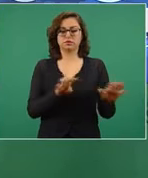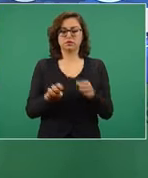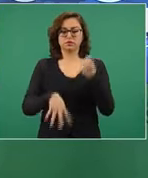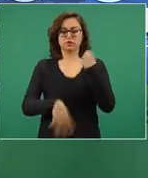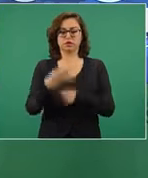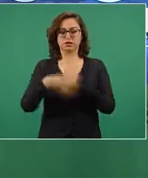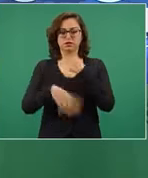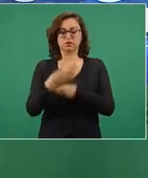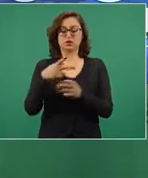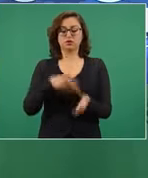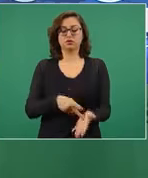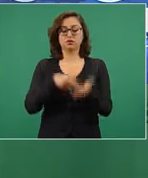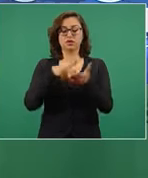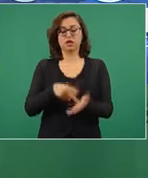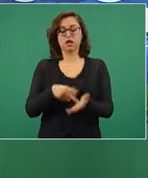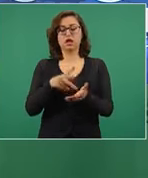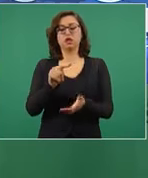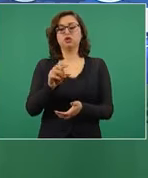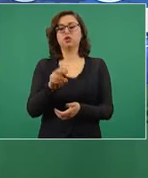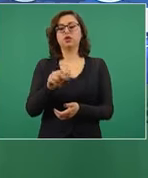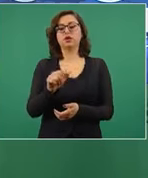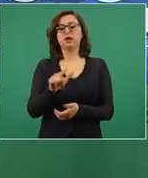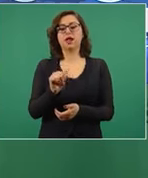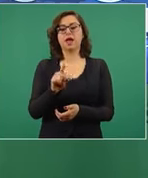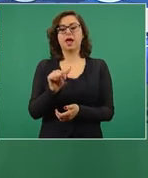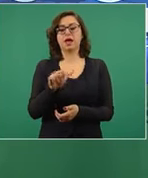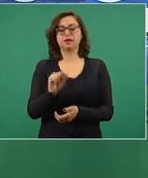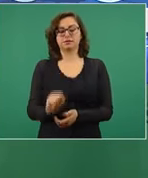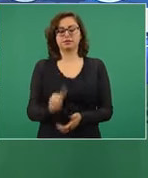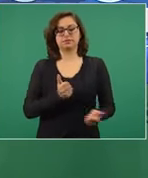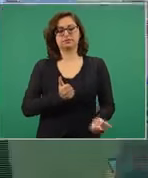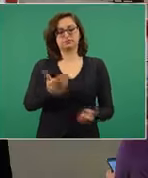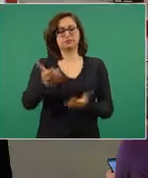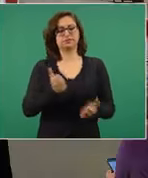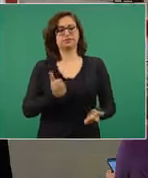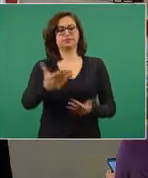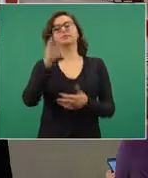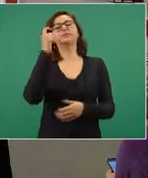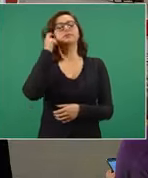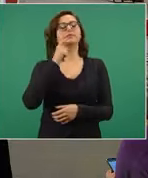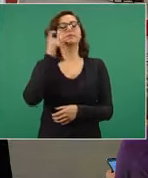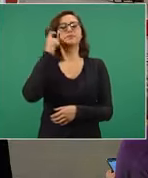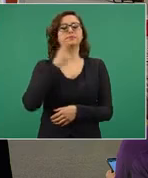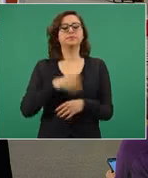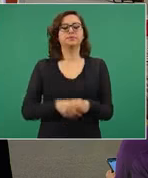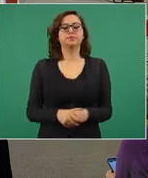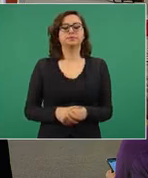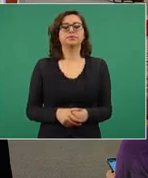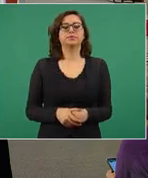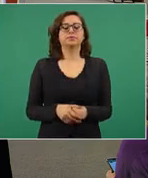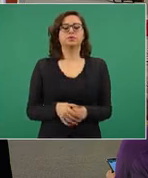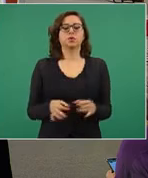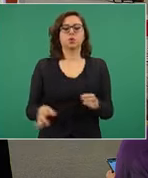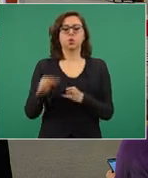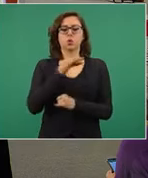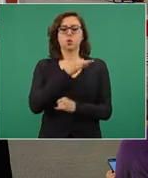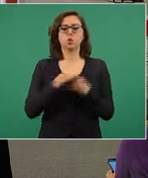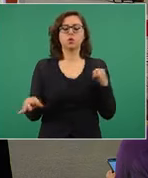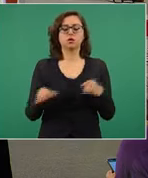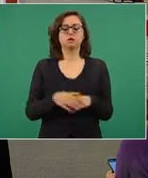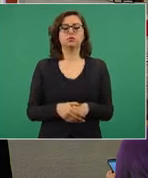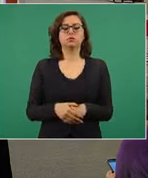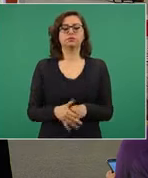102,914 toneladas de fertilizante distribuidos en el estado de Guerrero. Adelante. Por último, con motivo de la